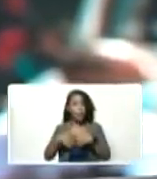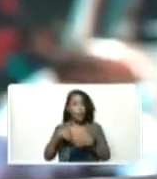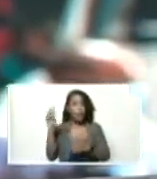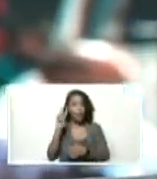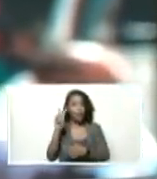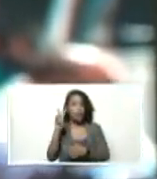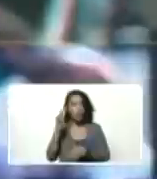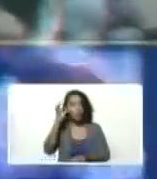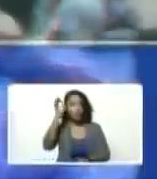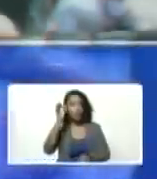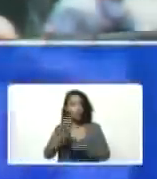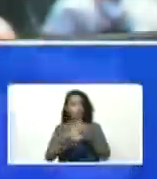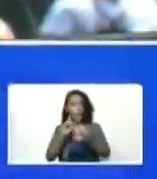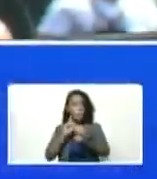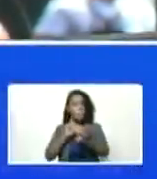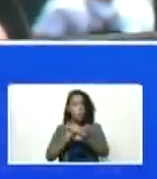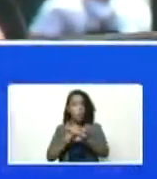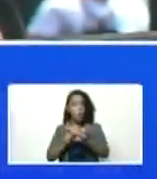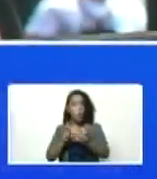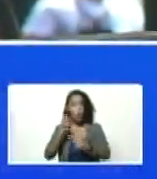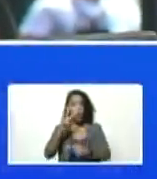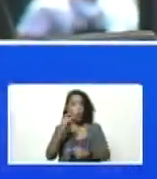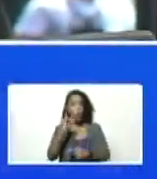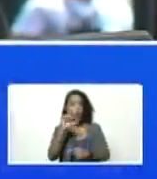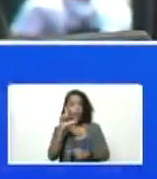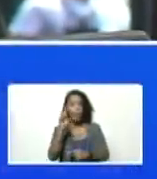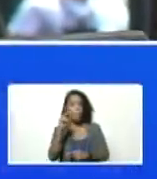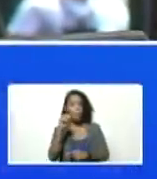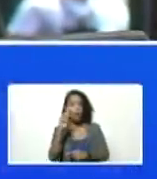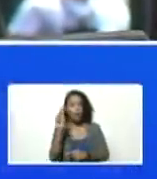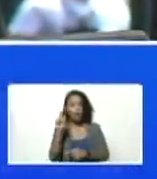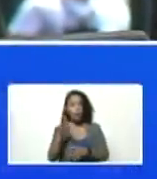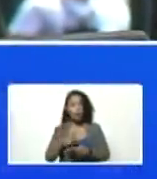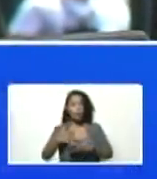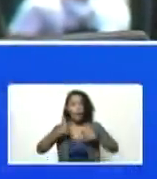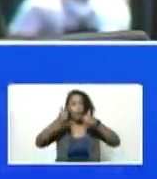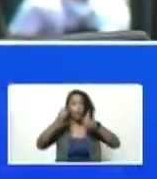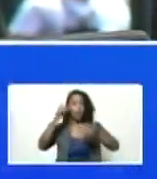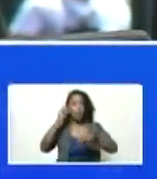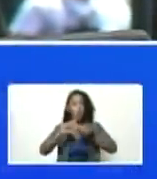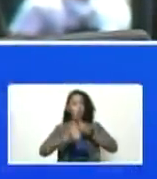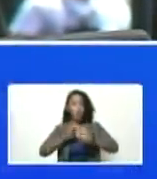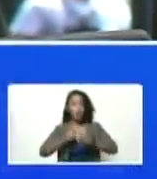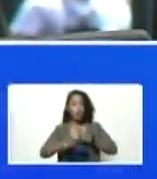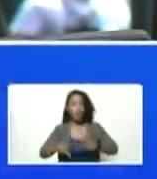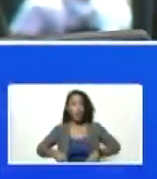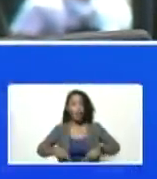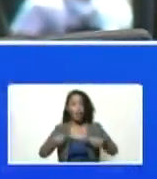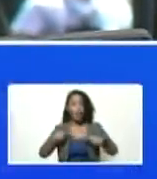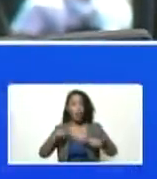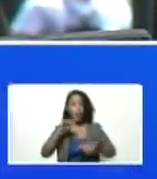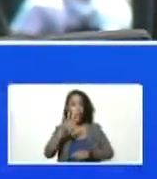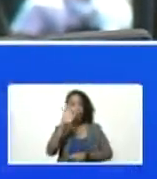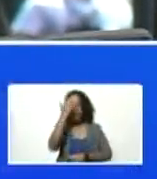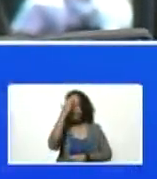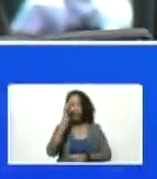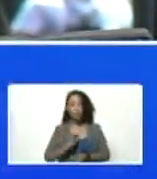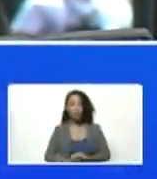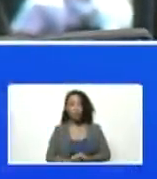venezolano, Wilmer Rupetti, las rescató. Y cosas de la vida, un 4 de